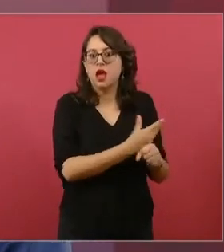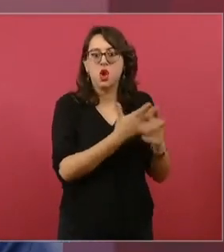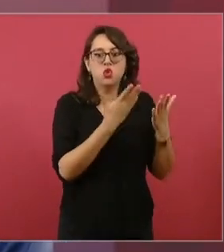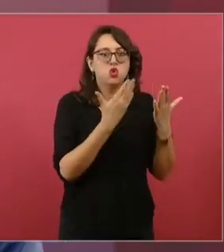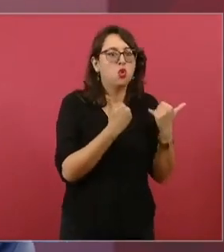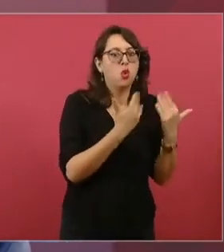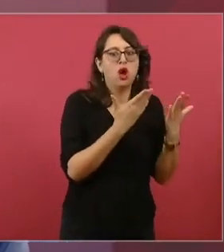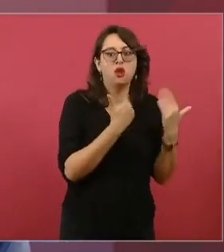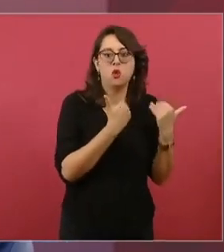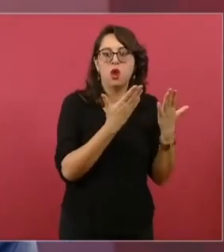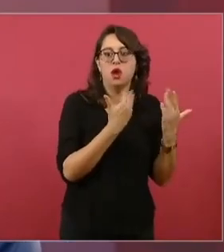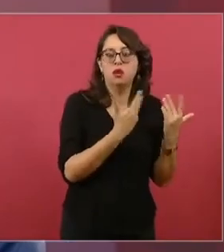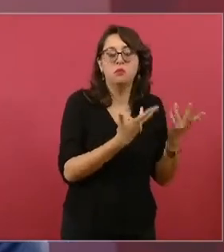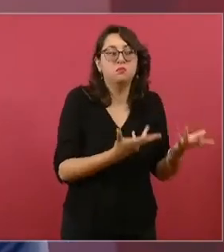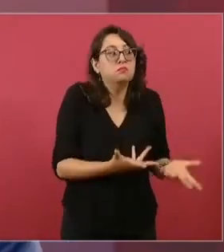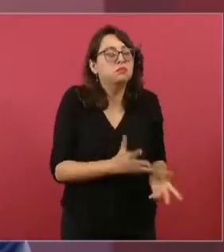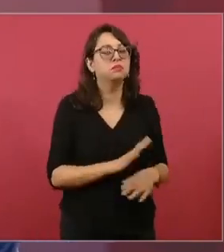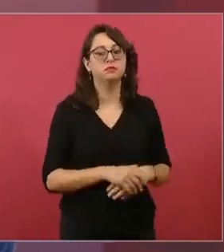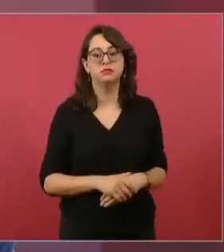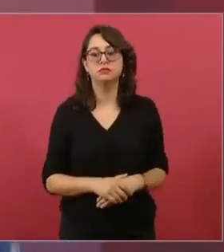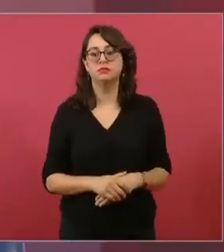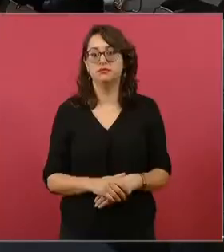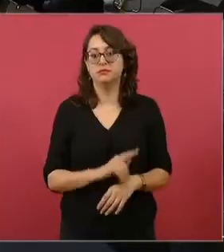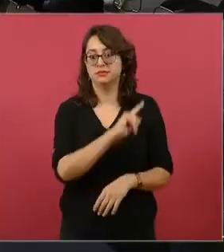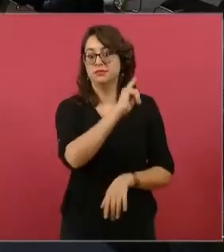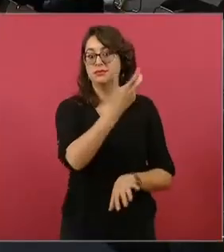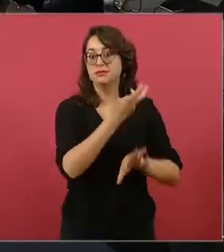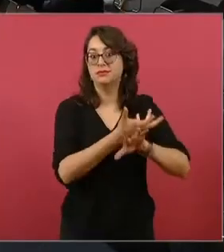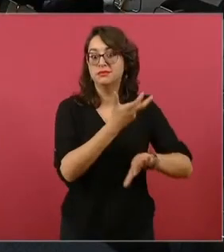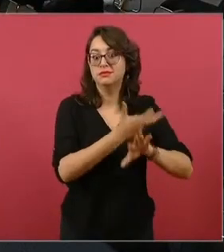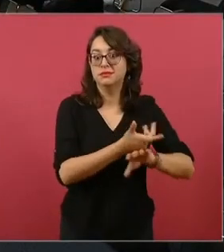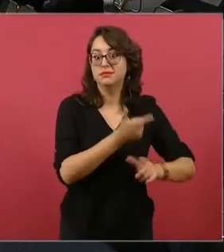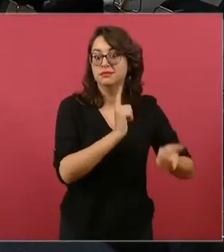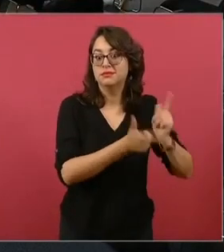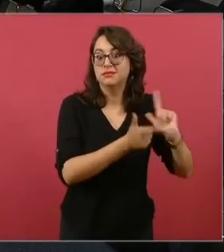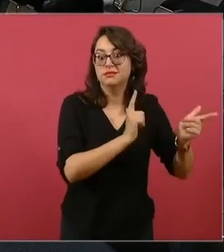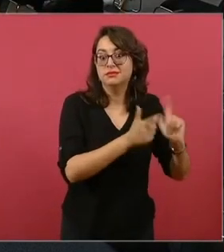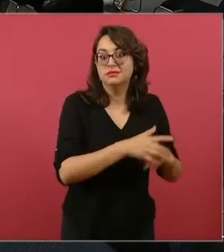Aquí hemos dicho que viene un huracán,